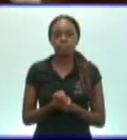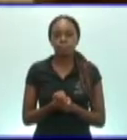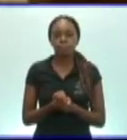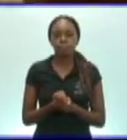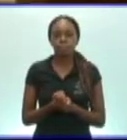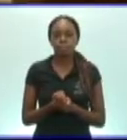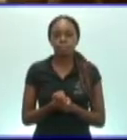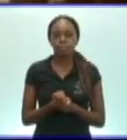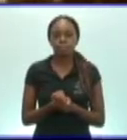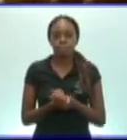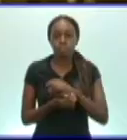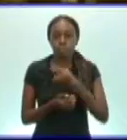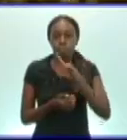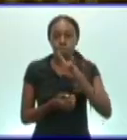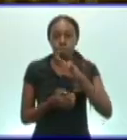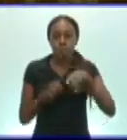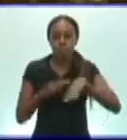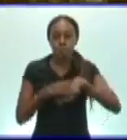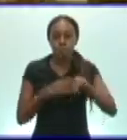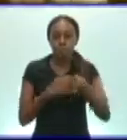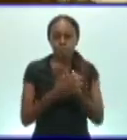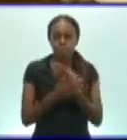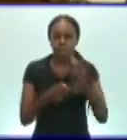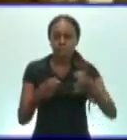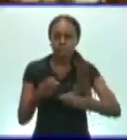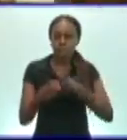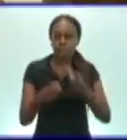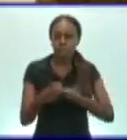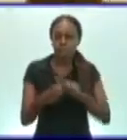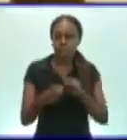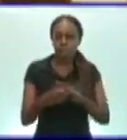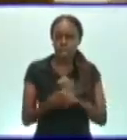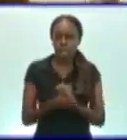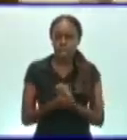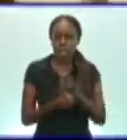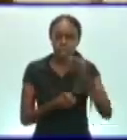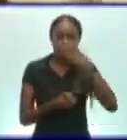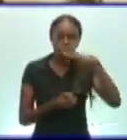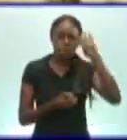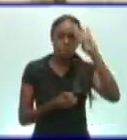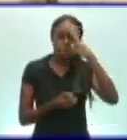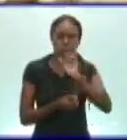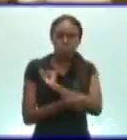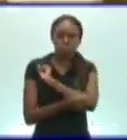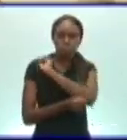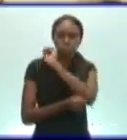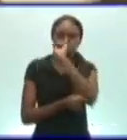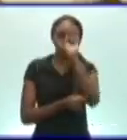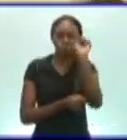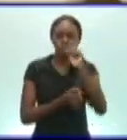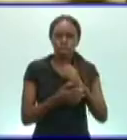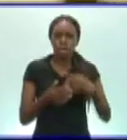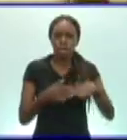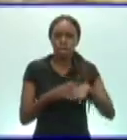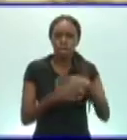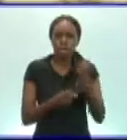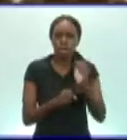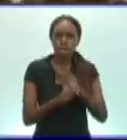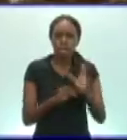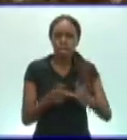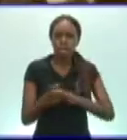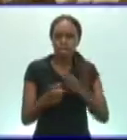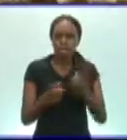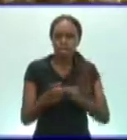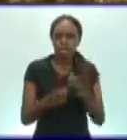Apenas 9 días del revés de Yara y ya los cubanos obtienen su más significativo triunfo en estos días iniciales de la guerra,